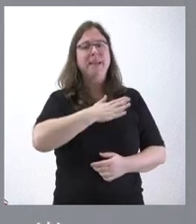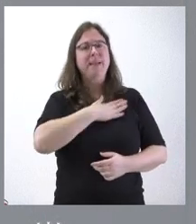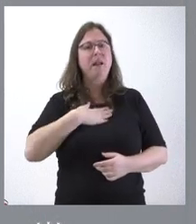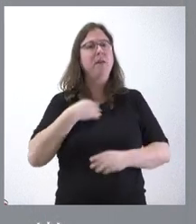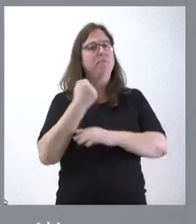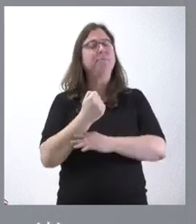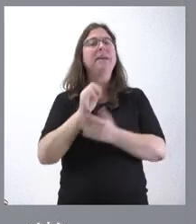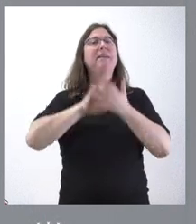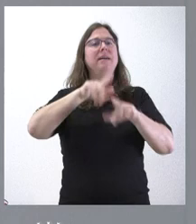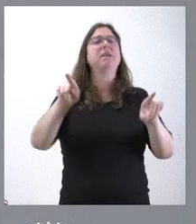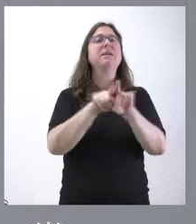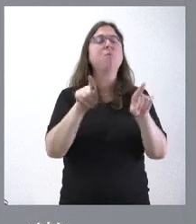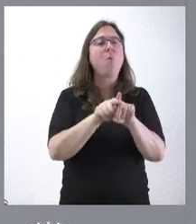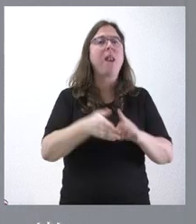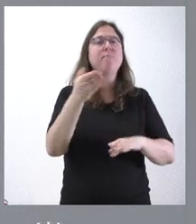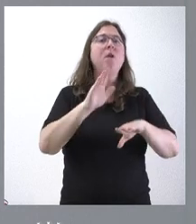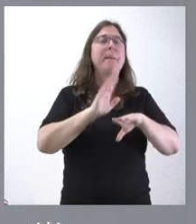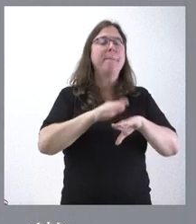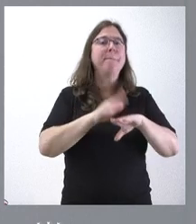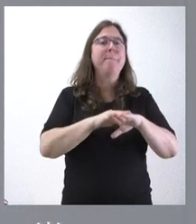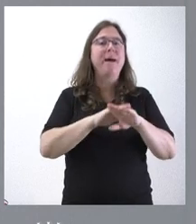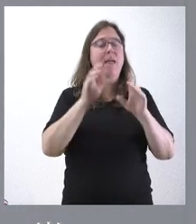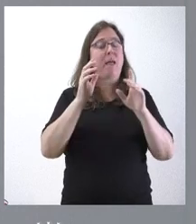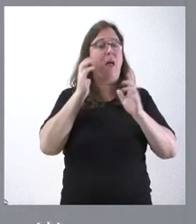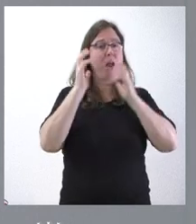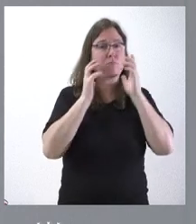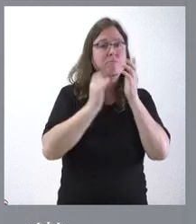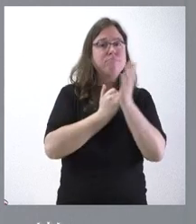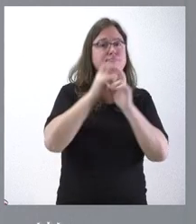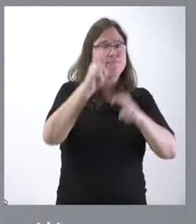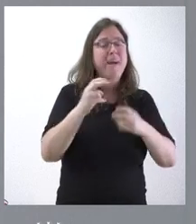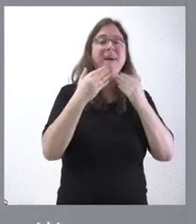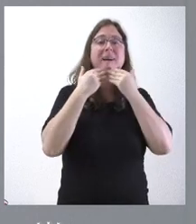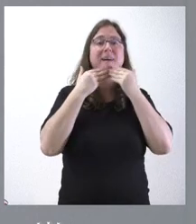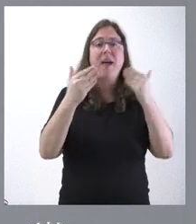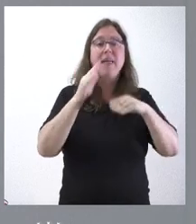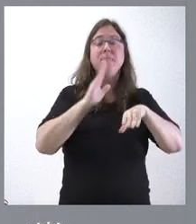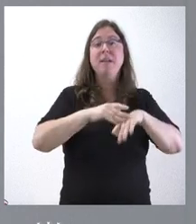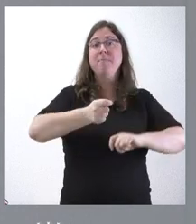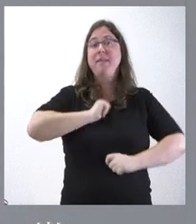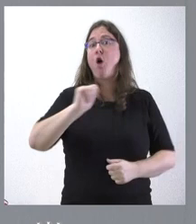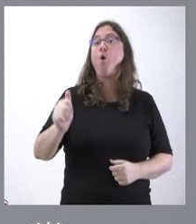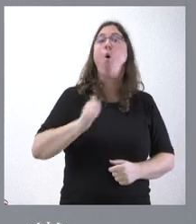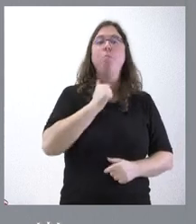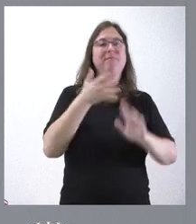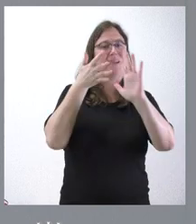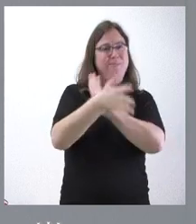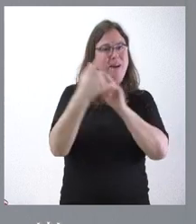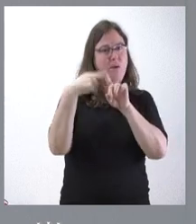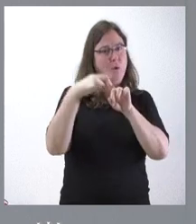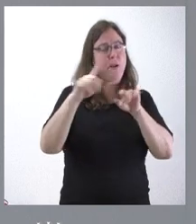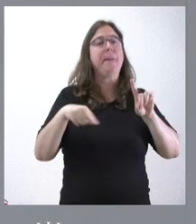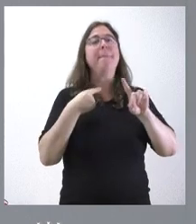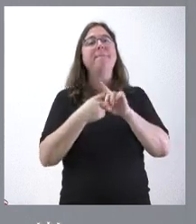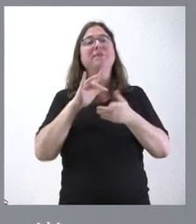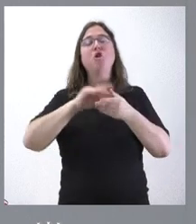y león como región importante en el tema Agrario y ganadero agradecemos que nos haya dado la oportunidad de explicar lo que queremos que le hayamos presentado